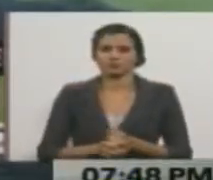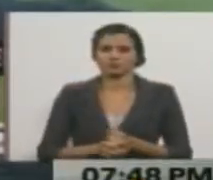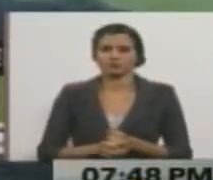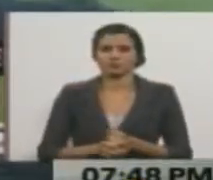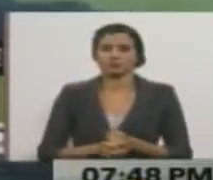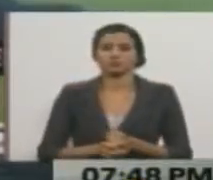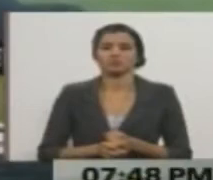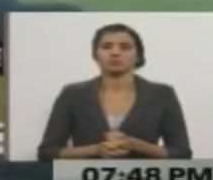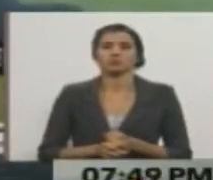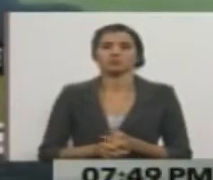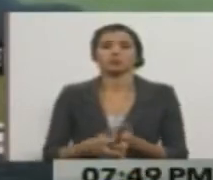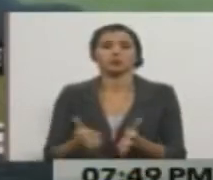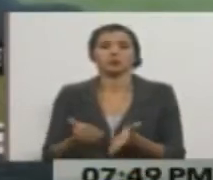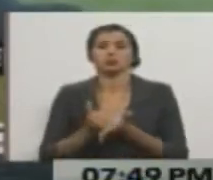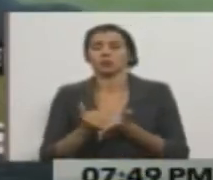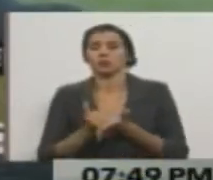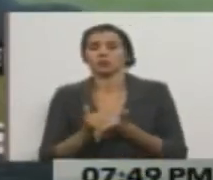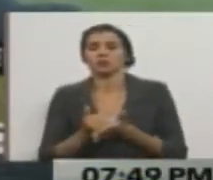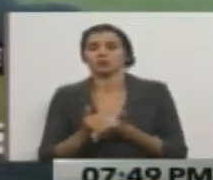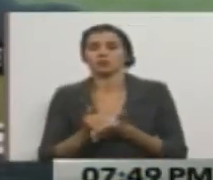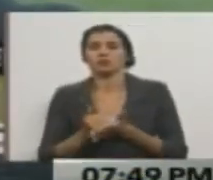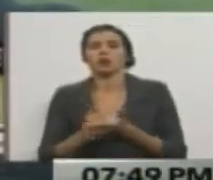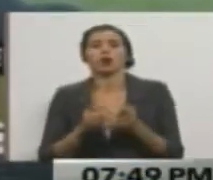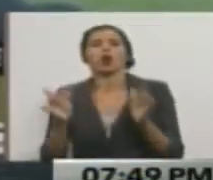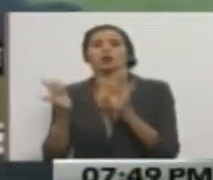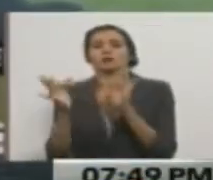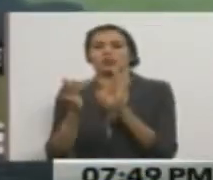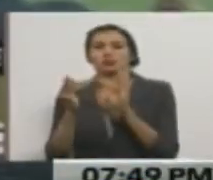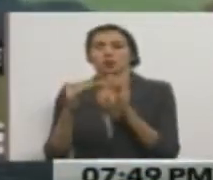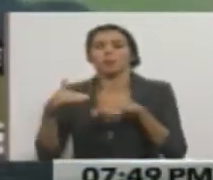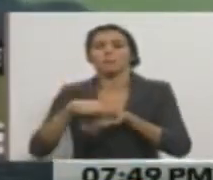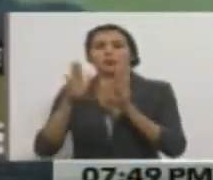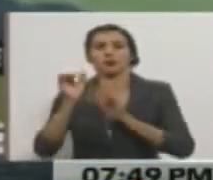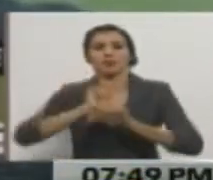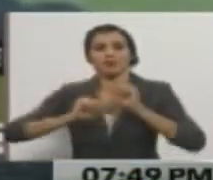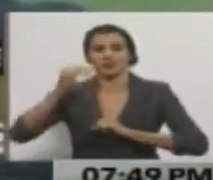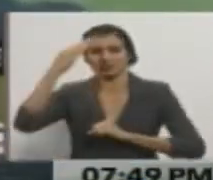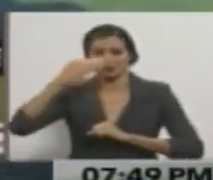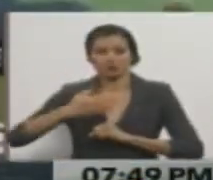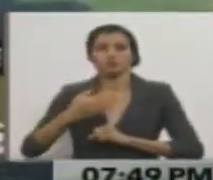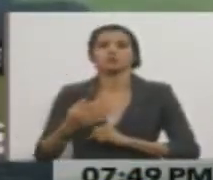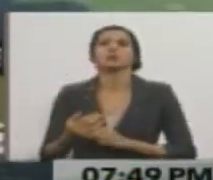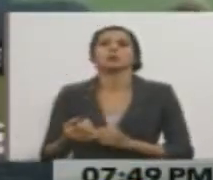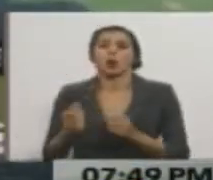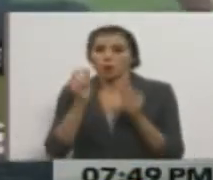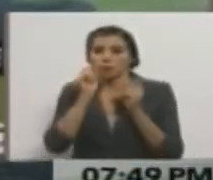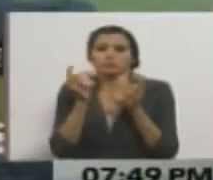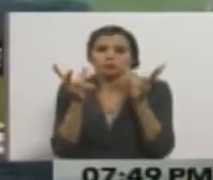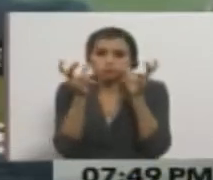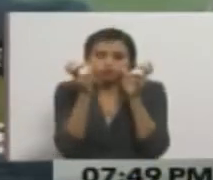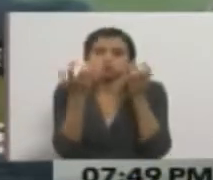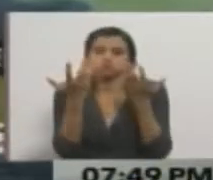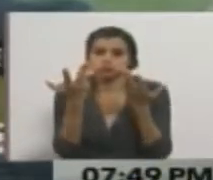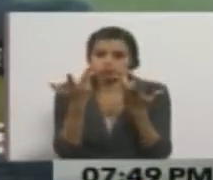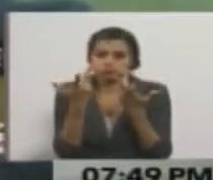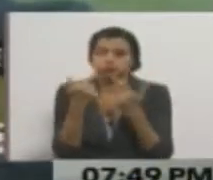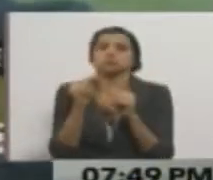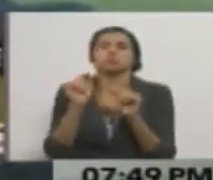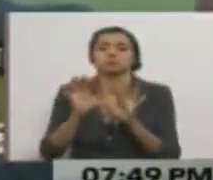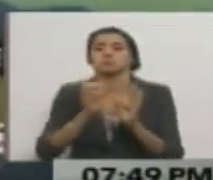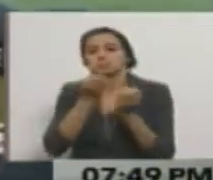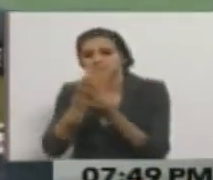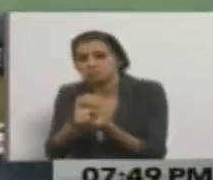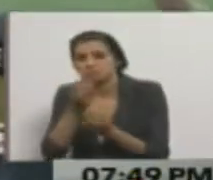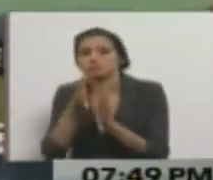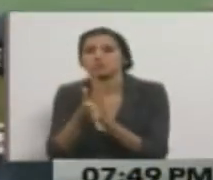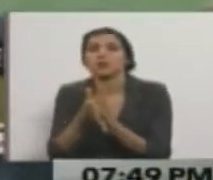hablar con uh-huh. el mayor general Padrino López, el cual también nos escuchó. Todo eso fue generando sus frutos y eso demuestra que